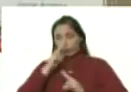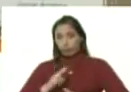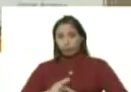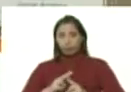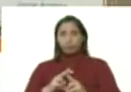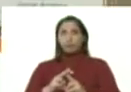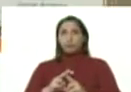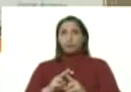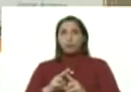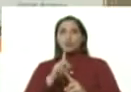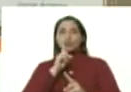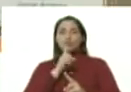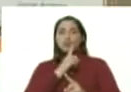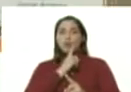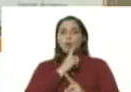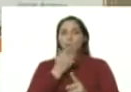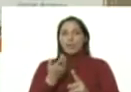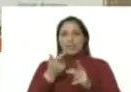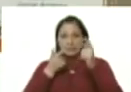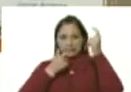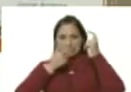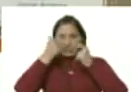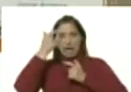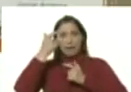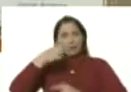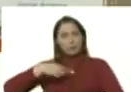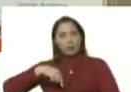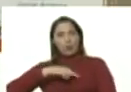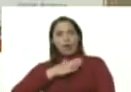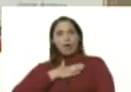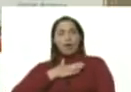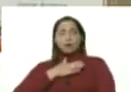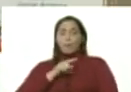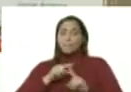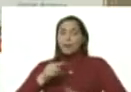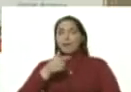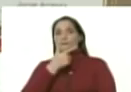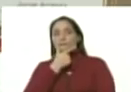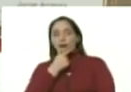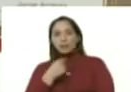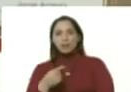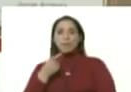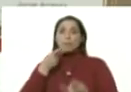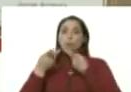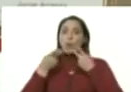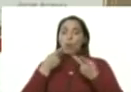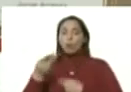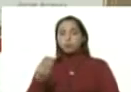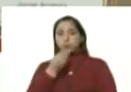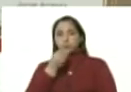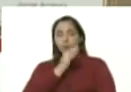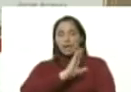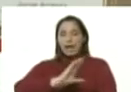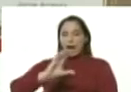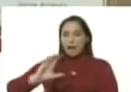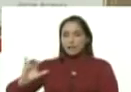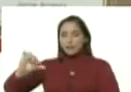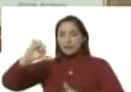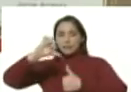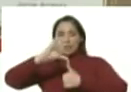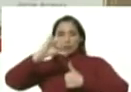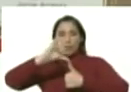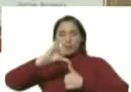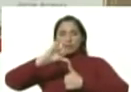nuestro comandante Hugo Chávez para facilitar políticas de alimentación en el Caribe, en Centroamérica,